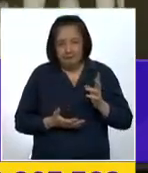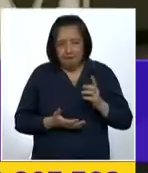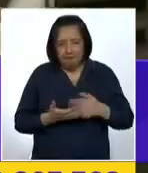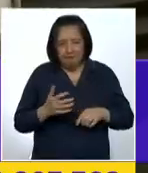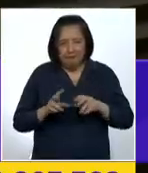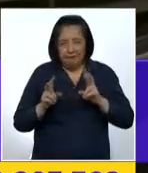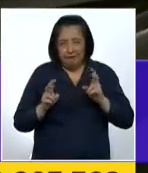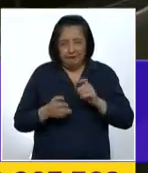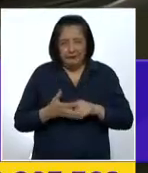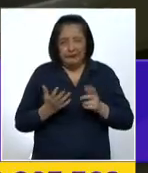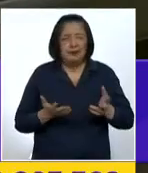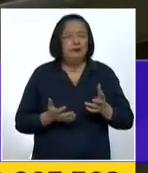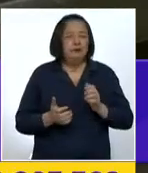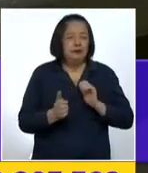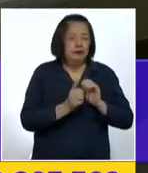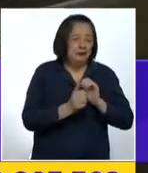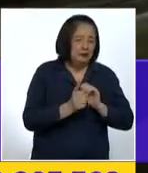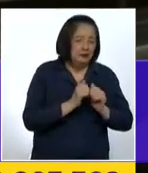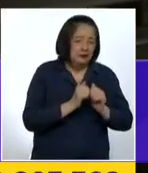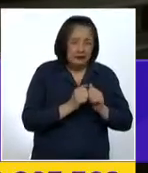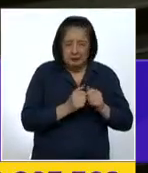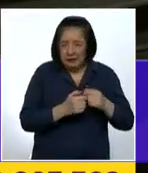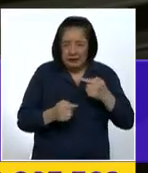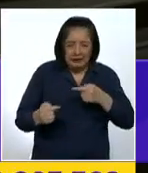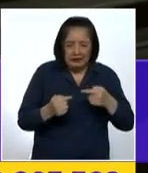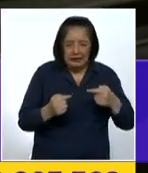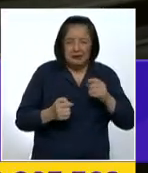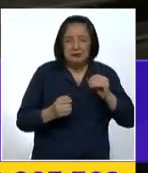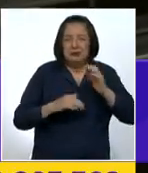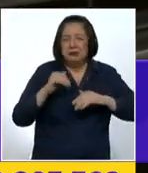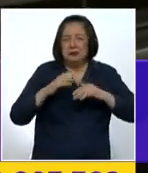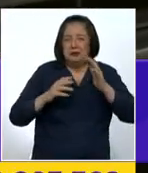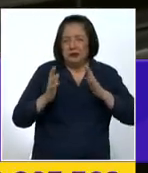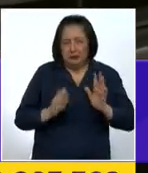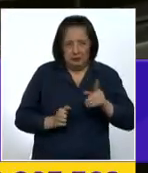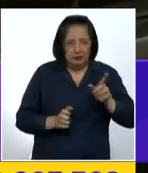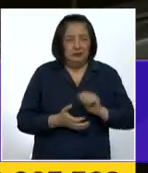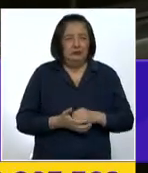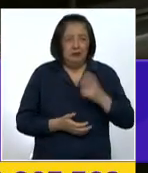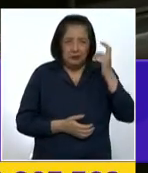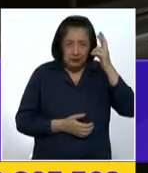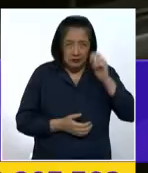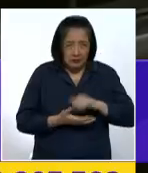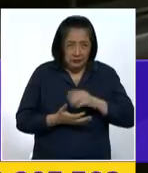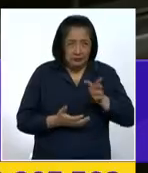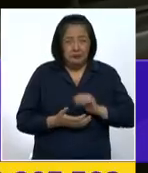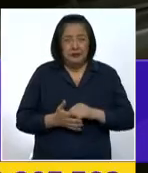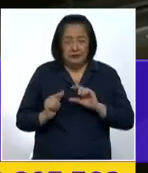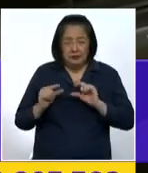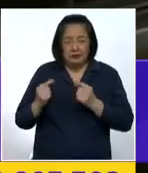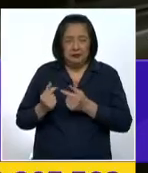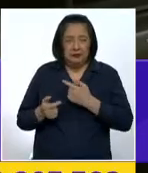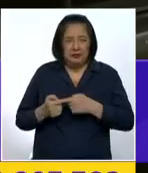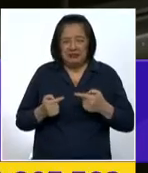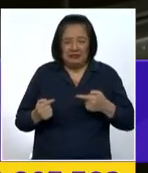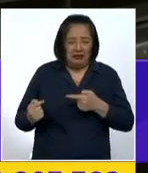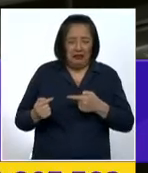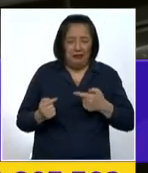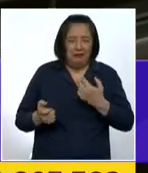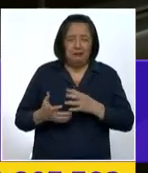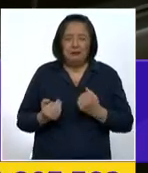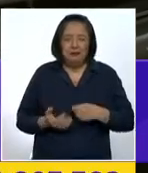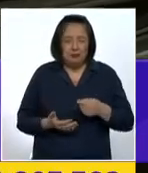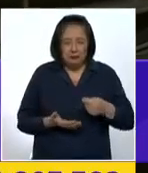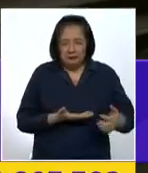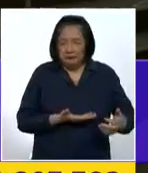el tema de cupos de construcción civil, porque esa sería la razón de ese crimen, ¿no? Ellos son una banda que se enfrentan por el cobro de